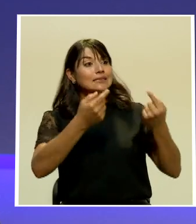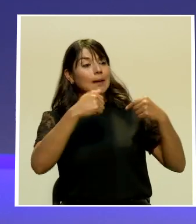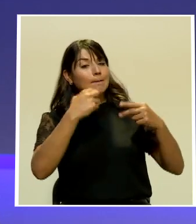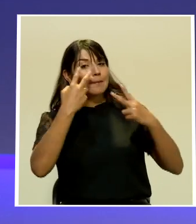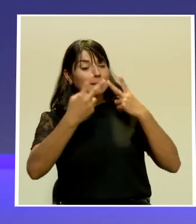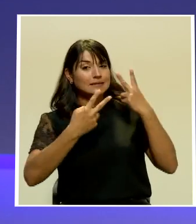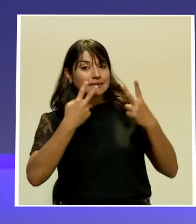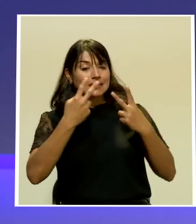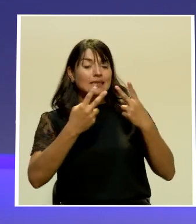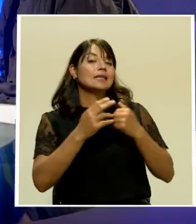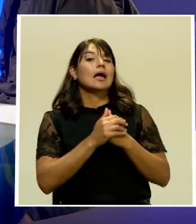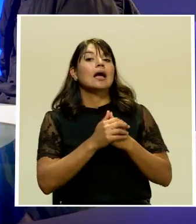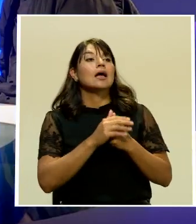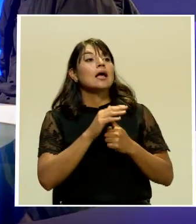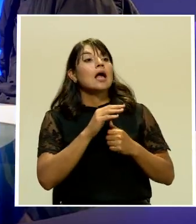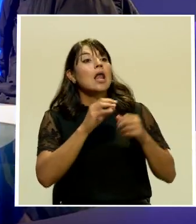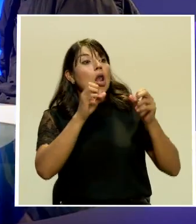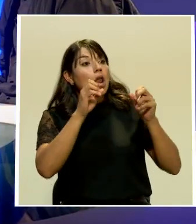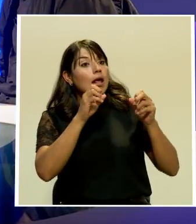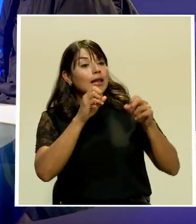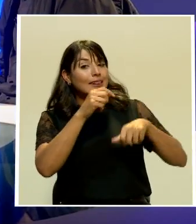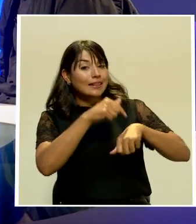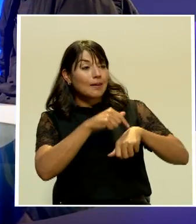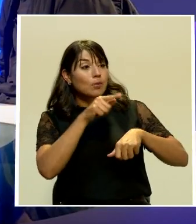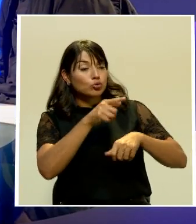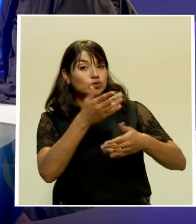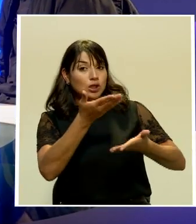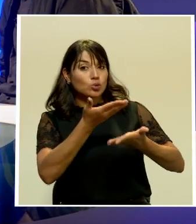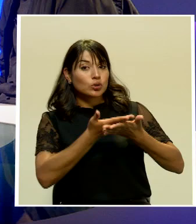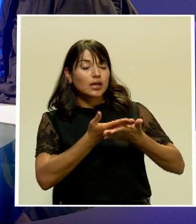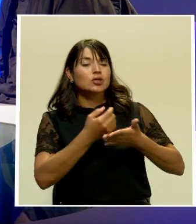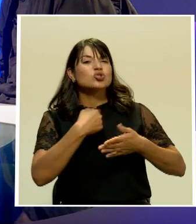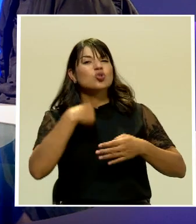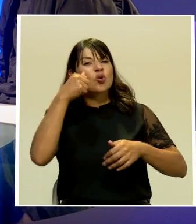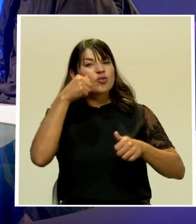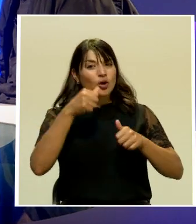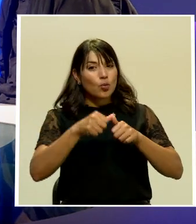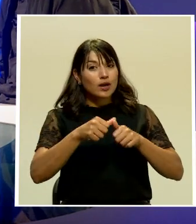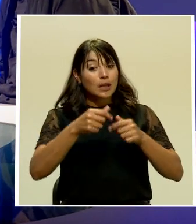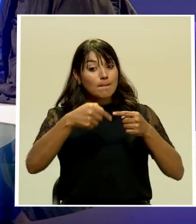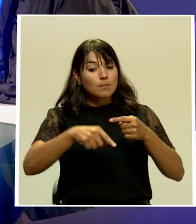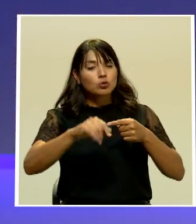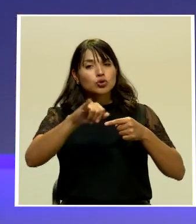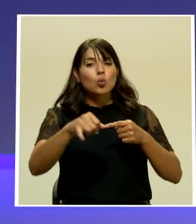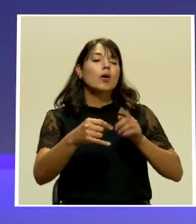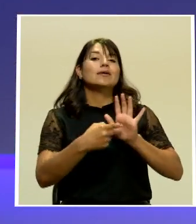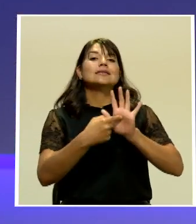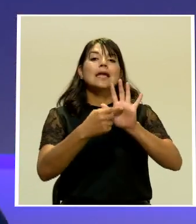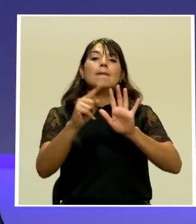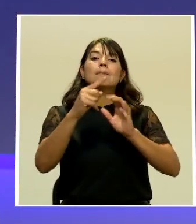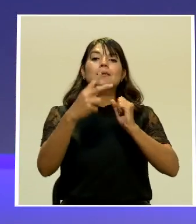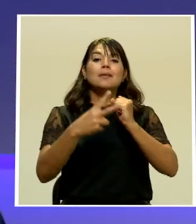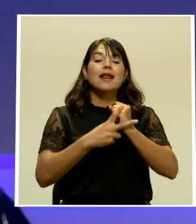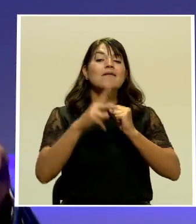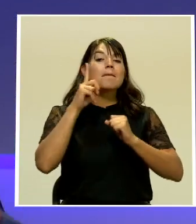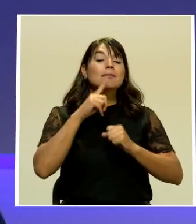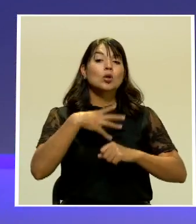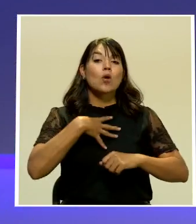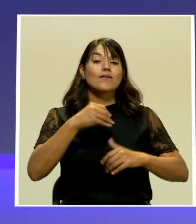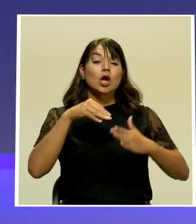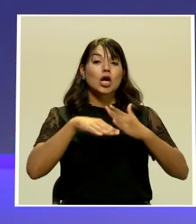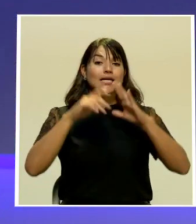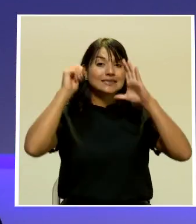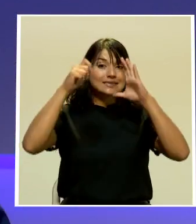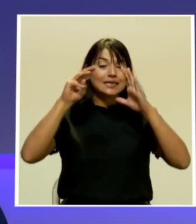visita, el espacio que nos dedicaste. Recuerdo que el jueves se estrena El Mito Blanco en el Cine Magali